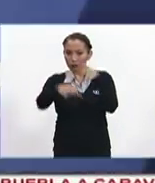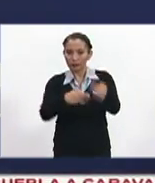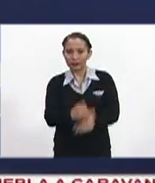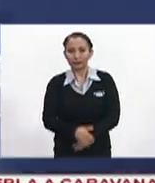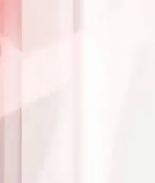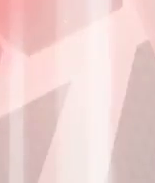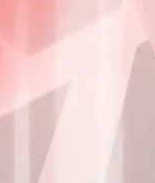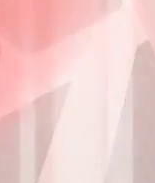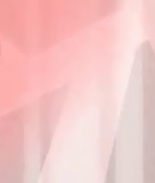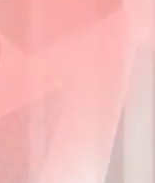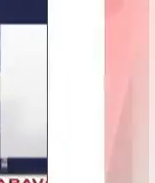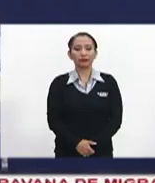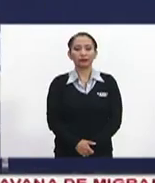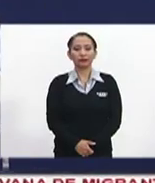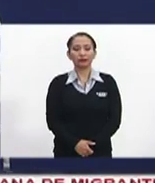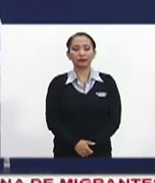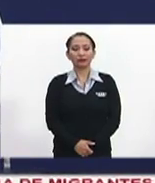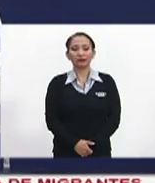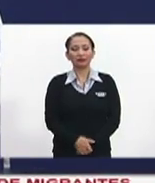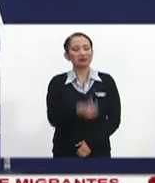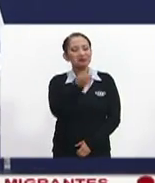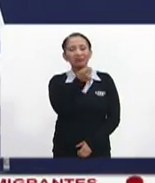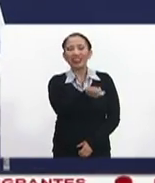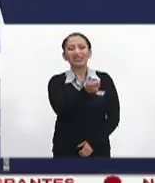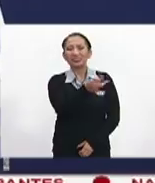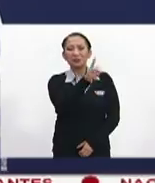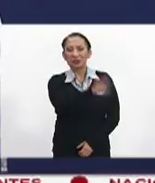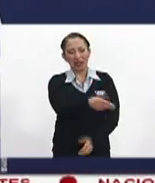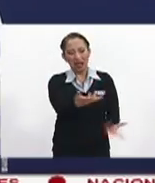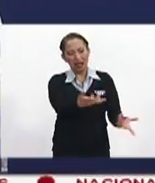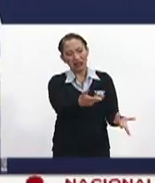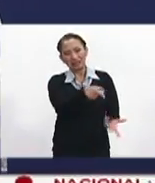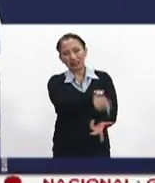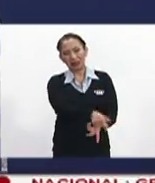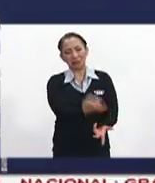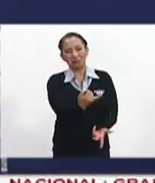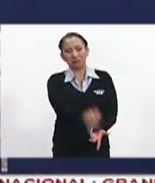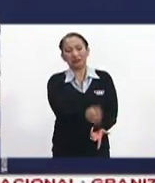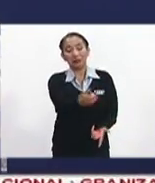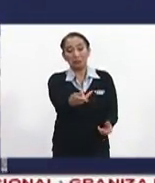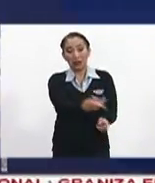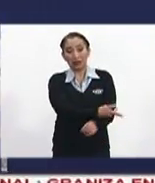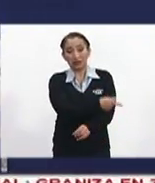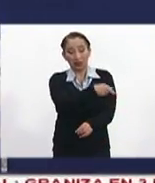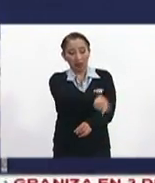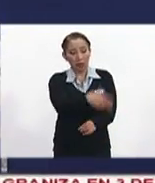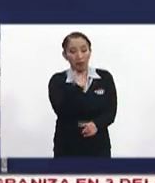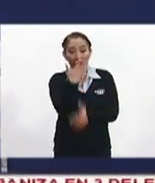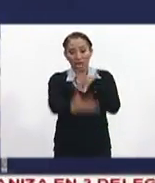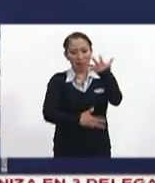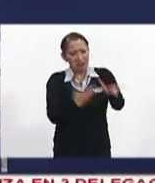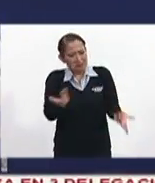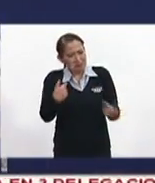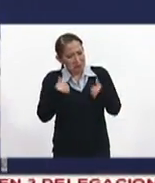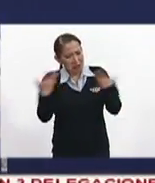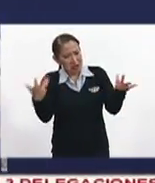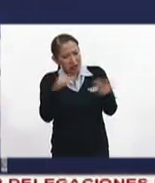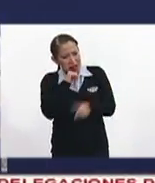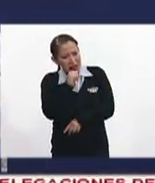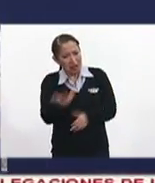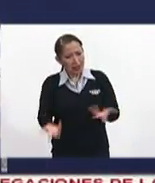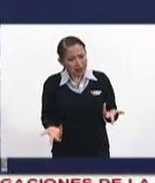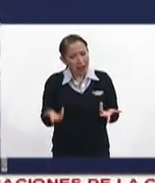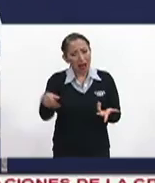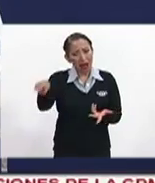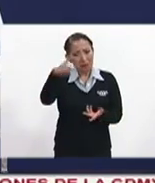todos. Se trata de un acto absolutamente hostil, que ocurrió además sin provocación alguna, y